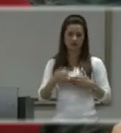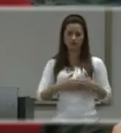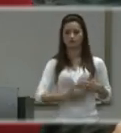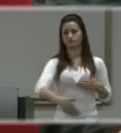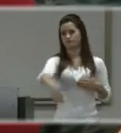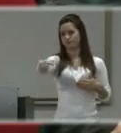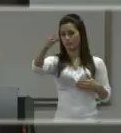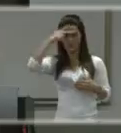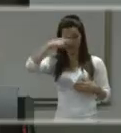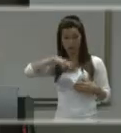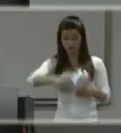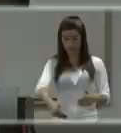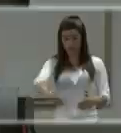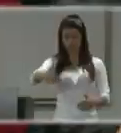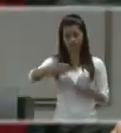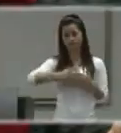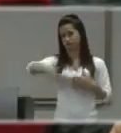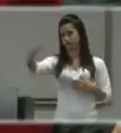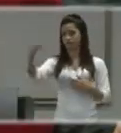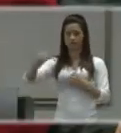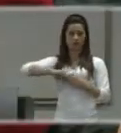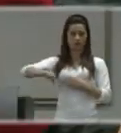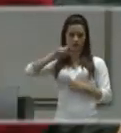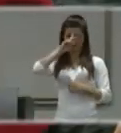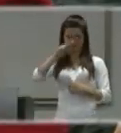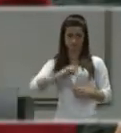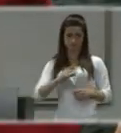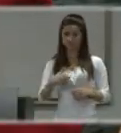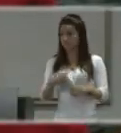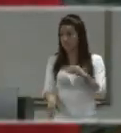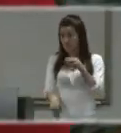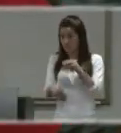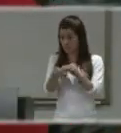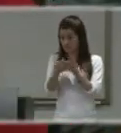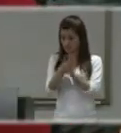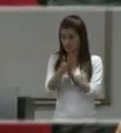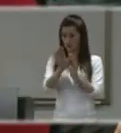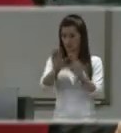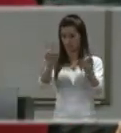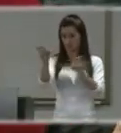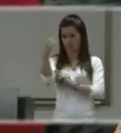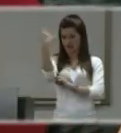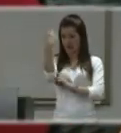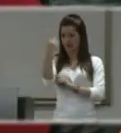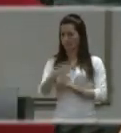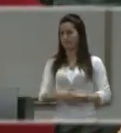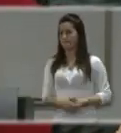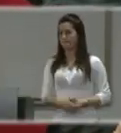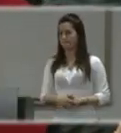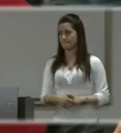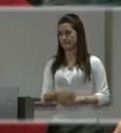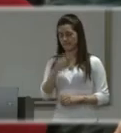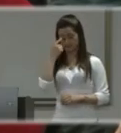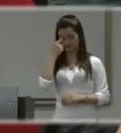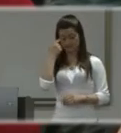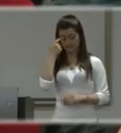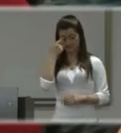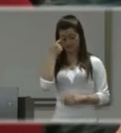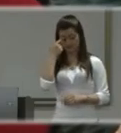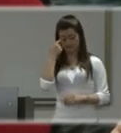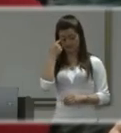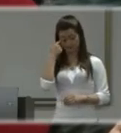derecho. Sí, y luego quería hacer una acotación un poco en líneas generales, que pues a pesar de la inexistencia